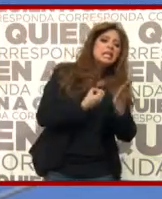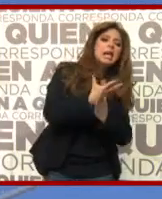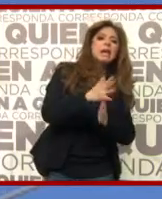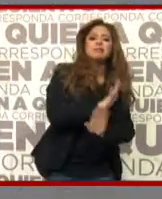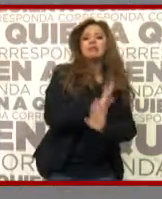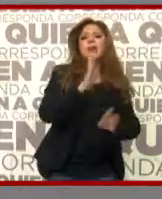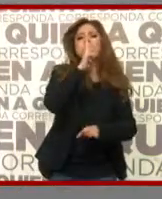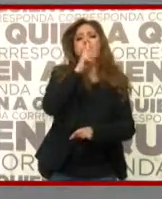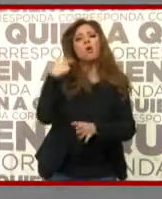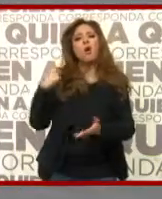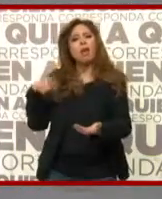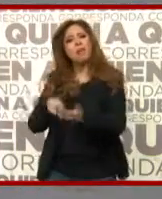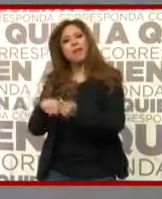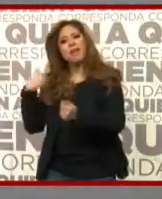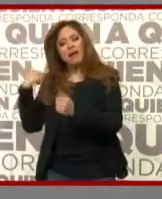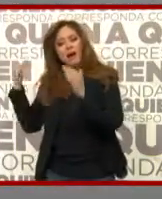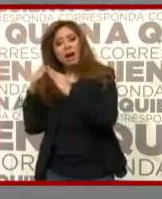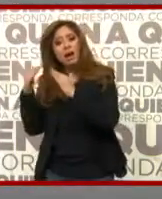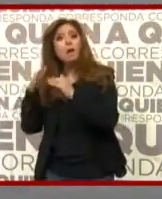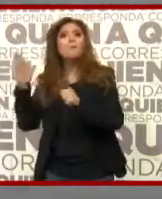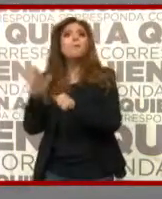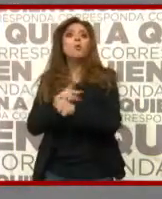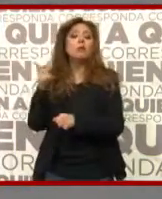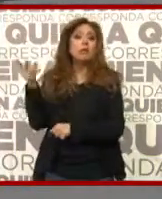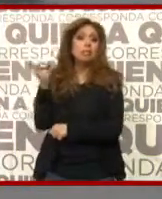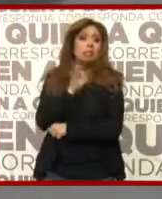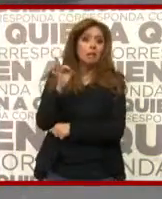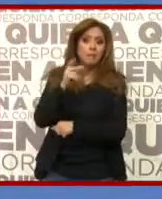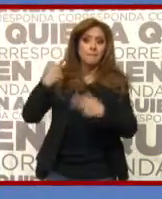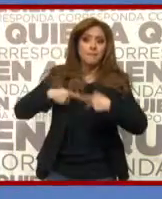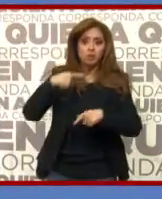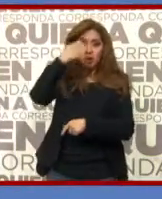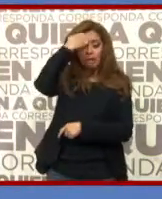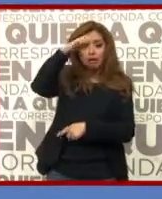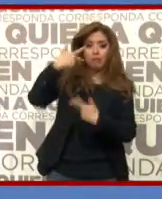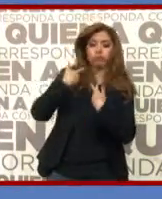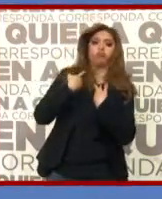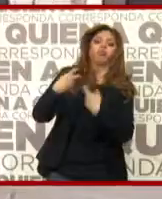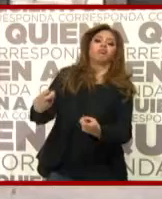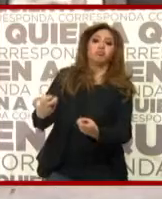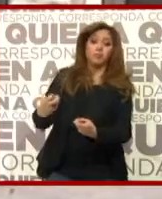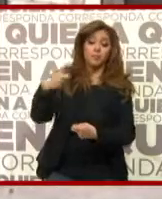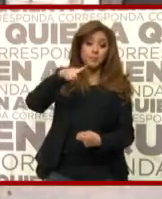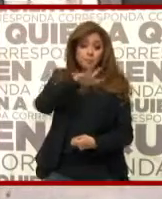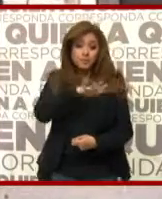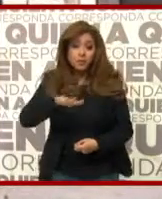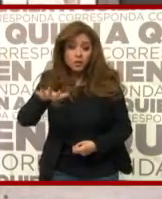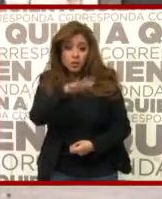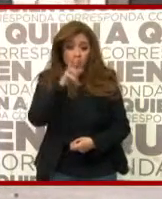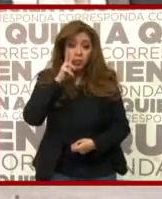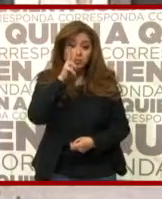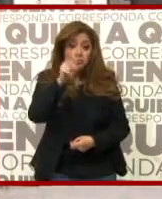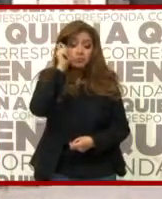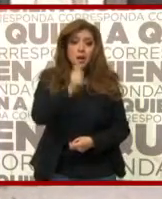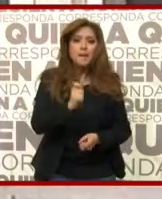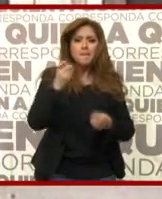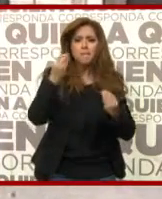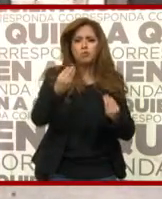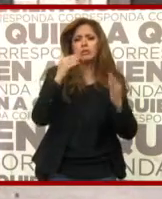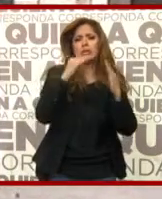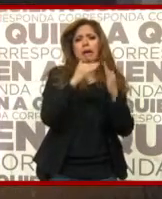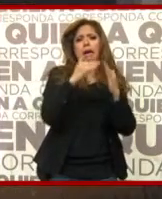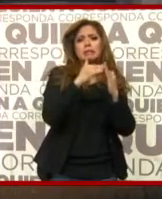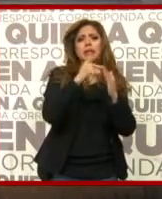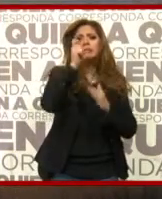viviendas, ya que temen ser víctimas de la violencia por parte de desconocidos. En los alrededores se puede ver además un gran número de viviendas,